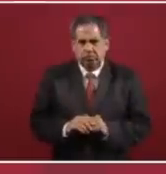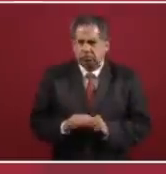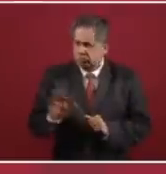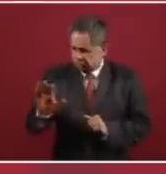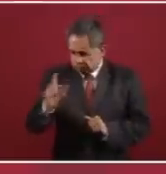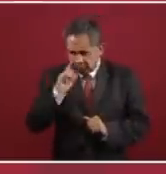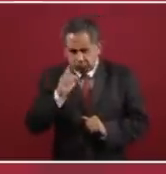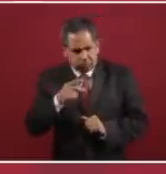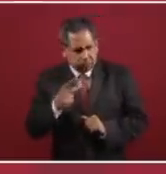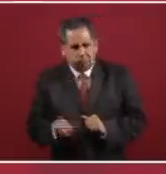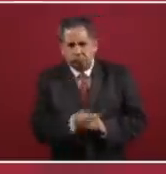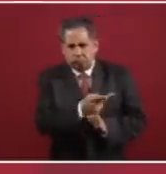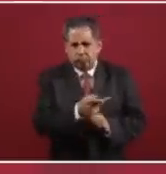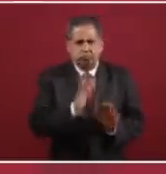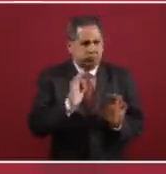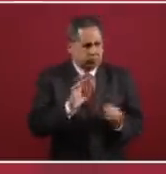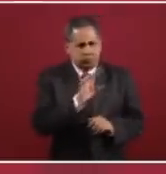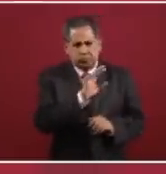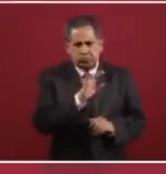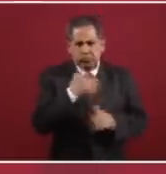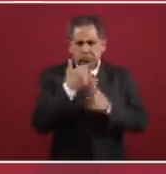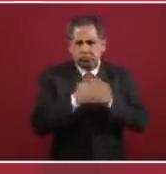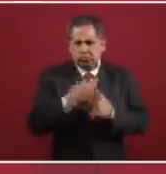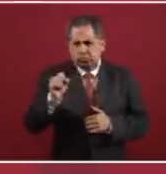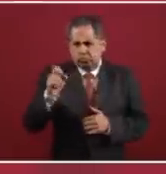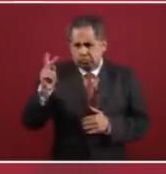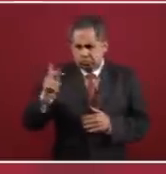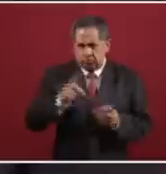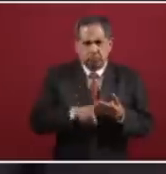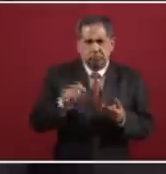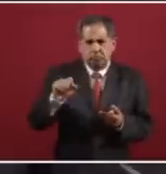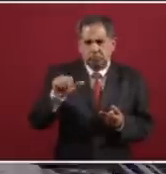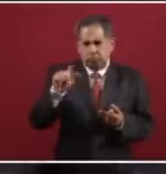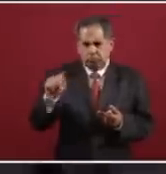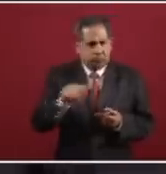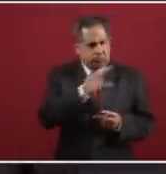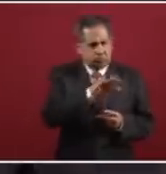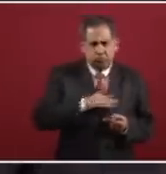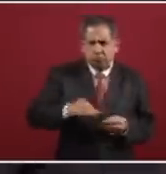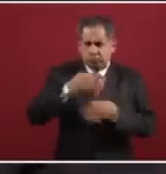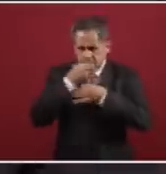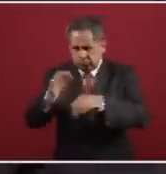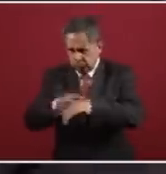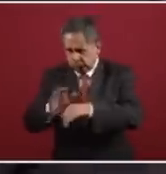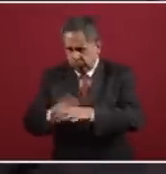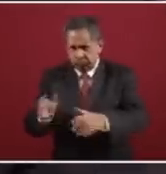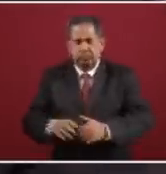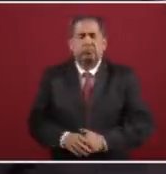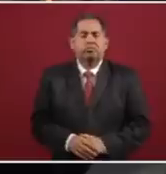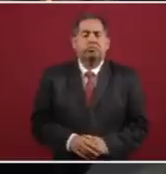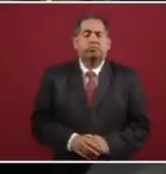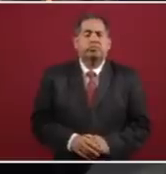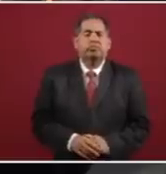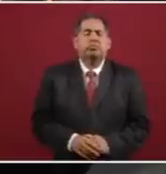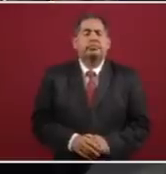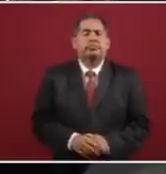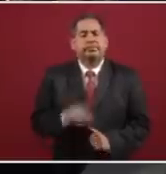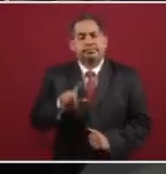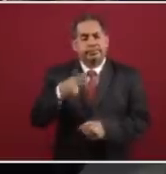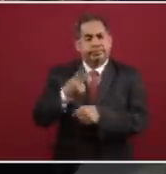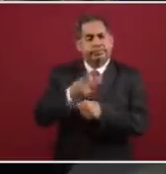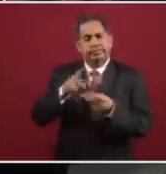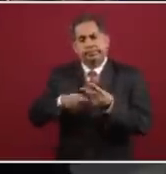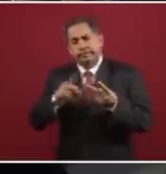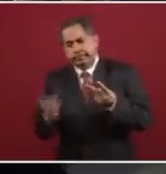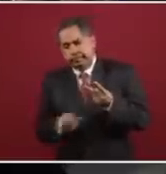a preguntar en la SEP y en el SAT y informamos. Sí, y la segunda